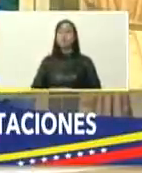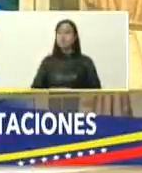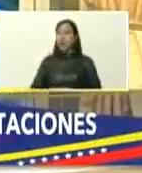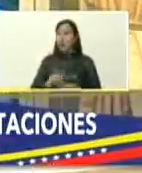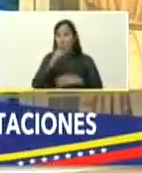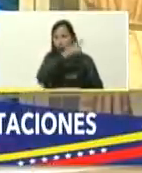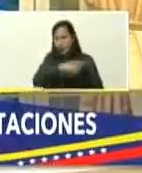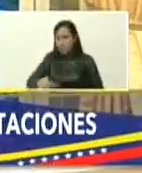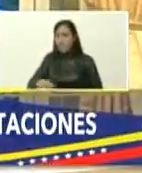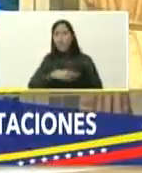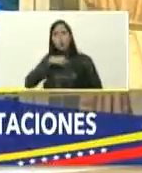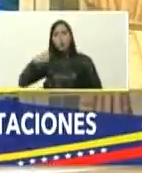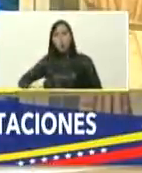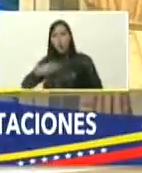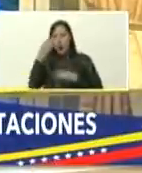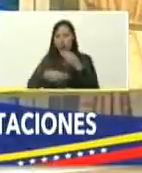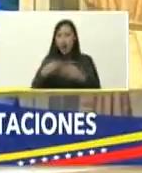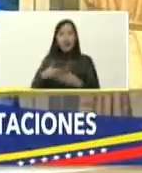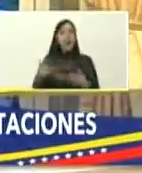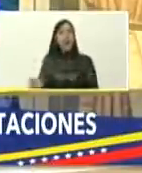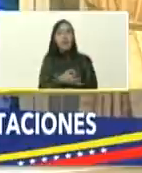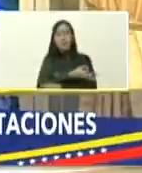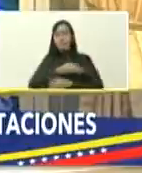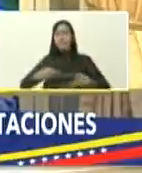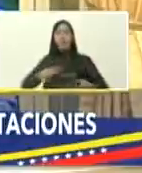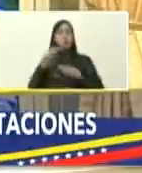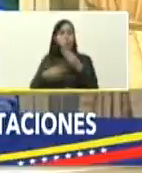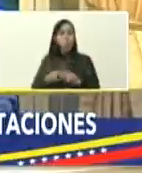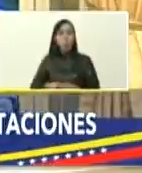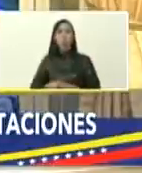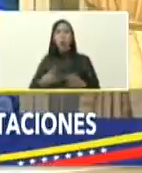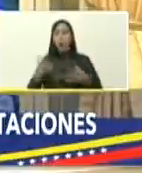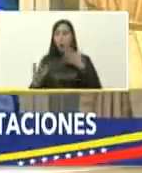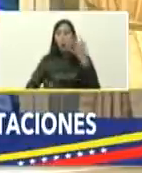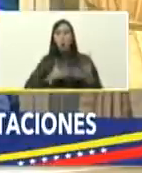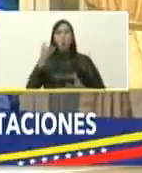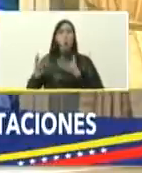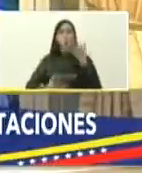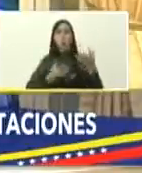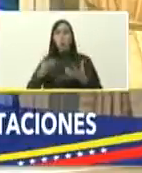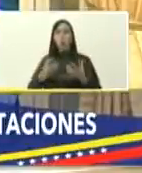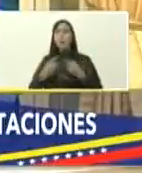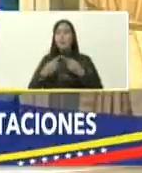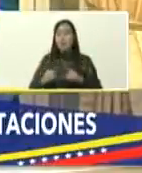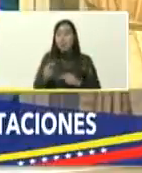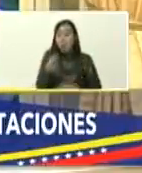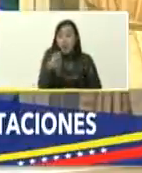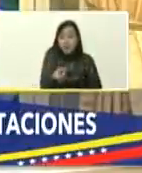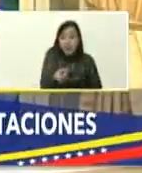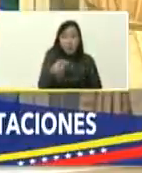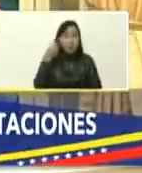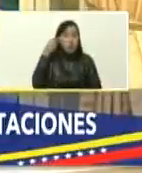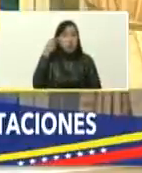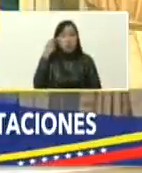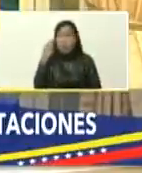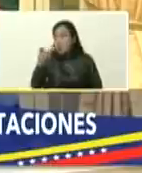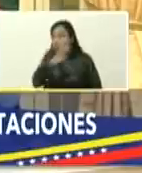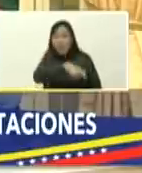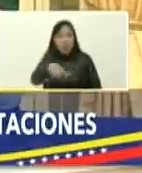preparados espectaculares en la cocina tradicional china. Pero el frijol chino no le gusta mucho a la